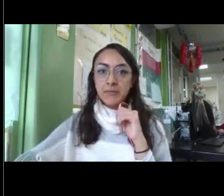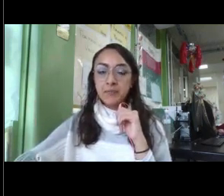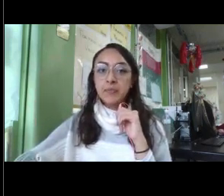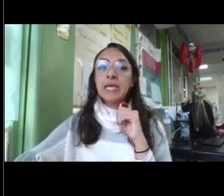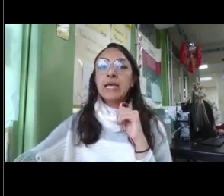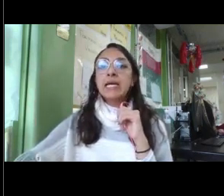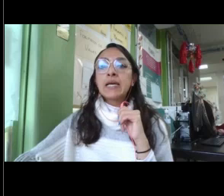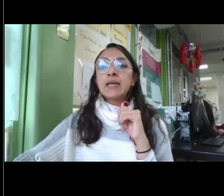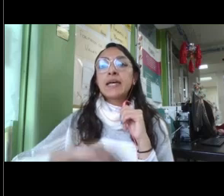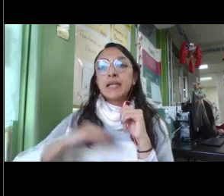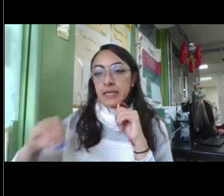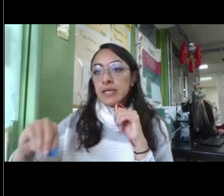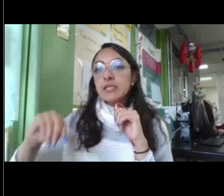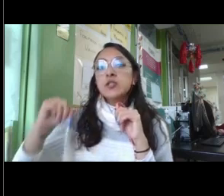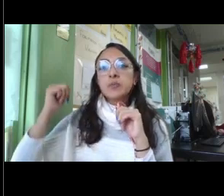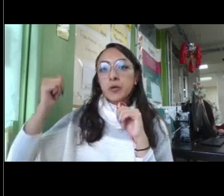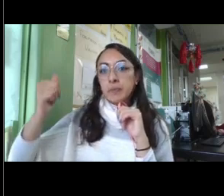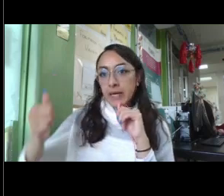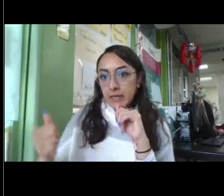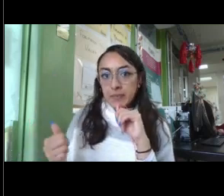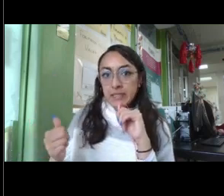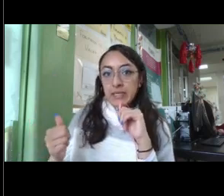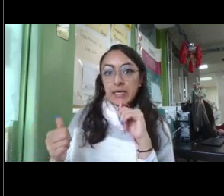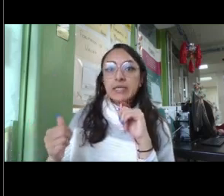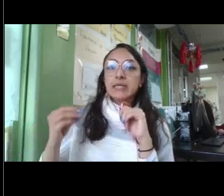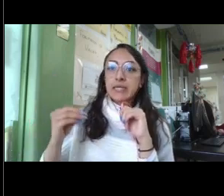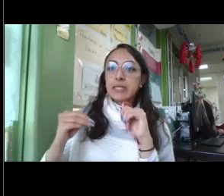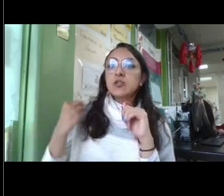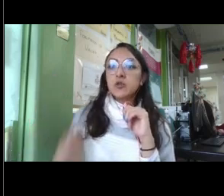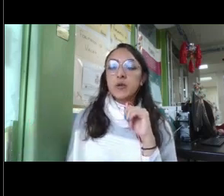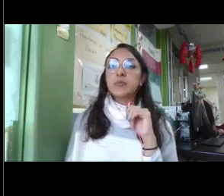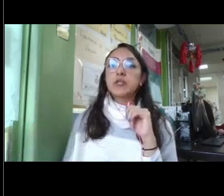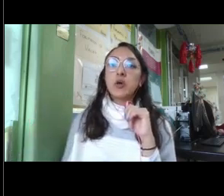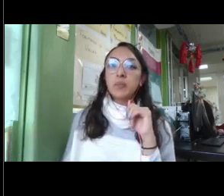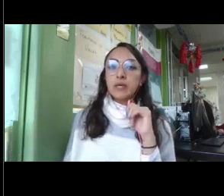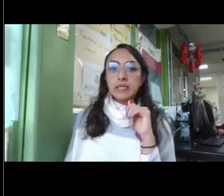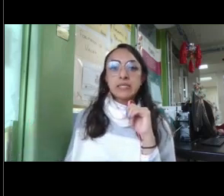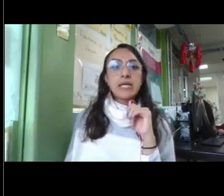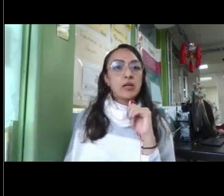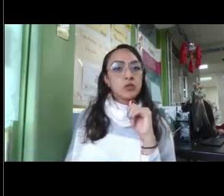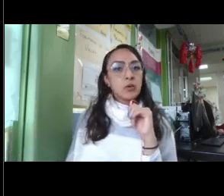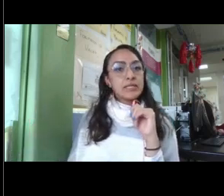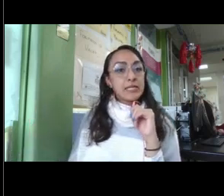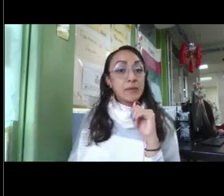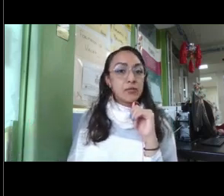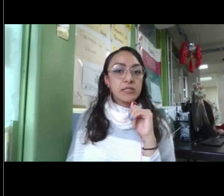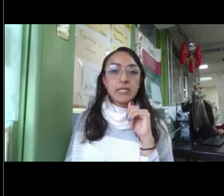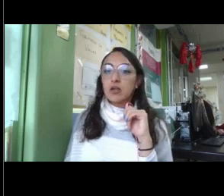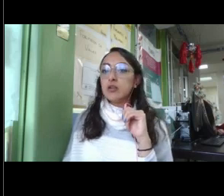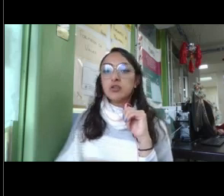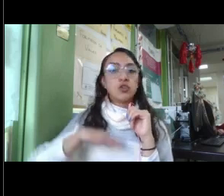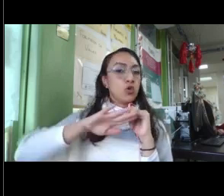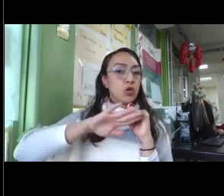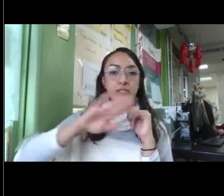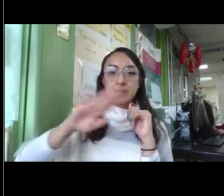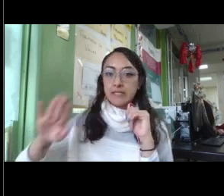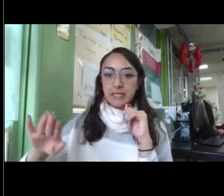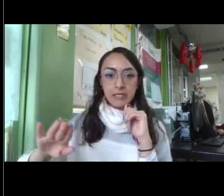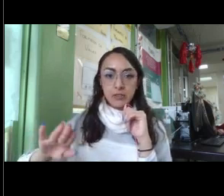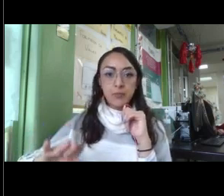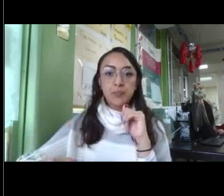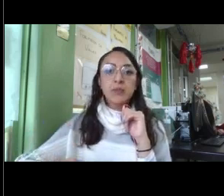señas, que tiene su propia gramática, que tiene sus propios componentes, a los cuales el español signado no